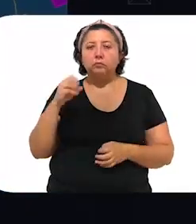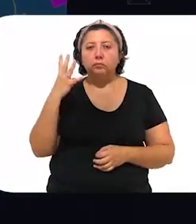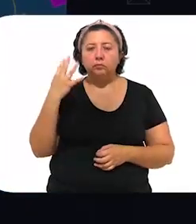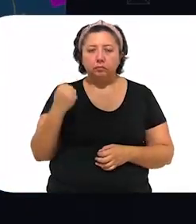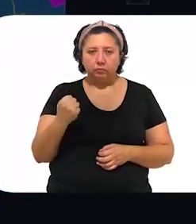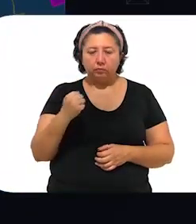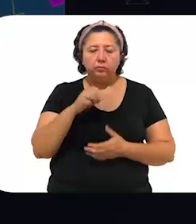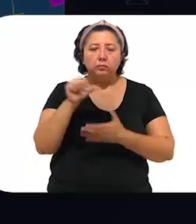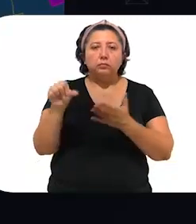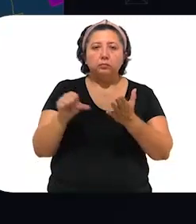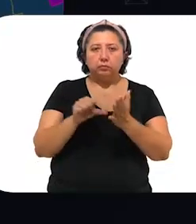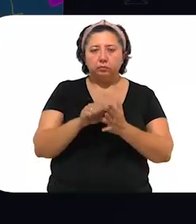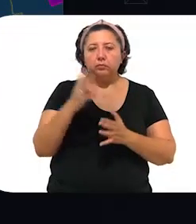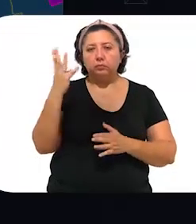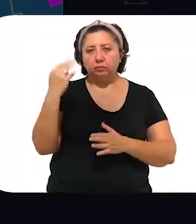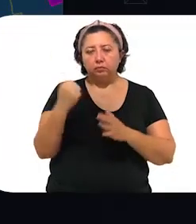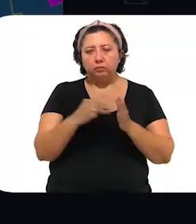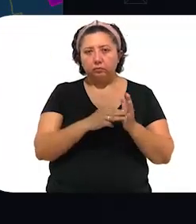5.929 en la zona centro,